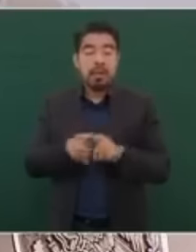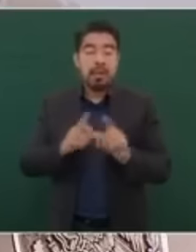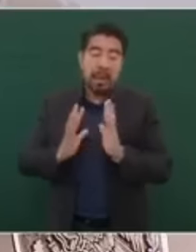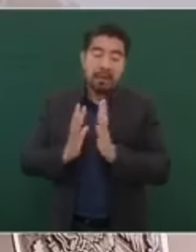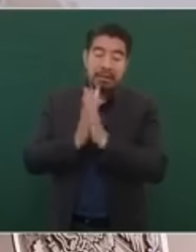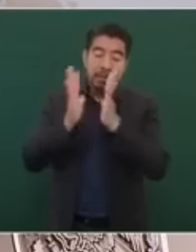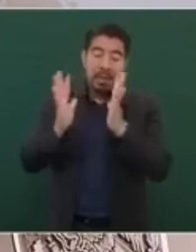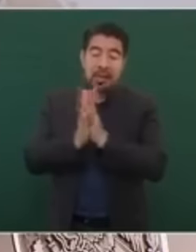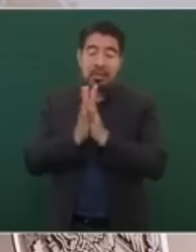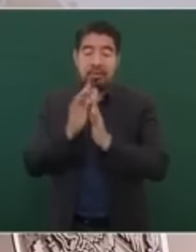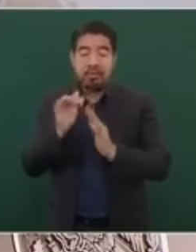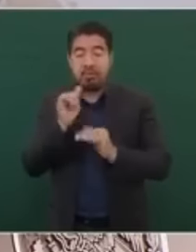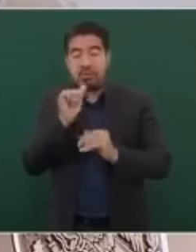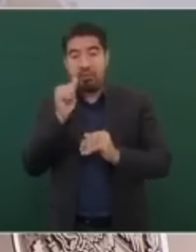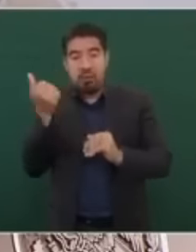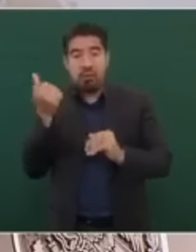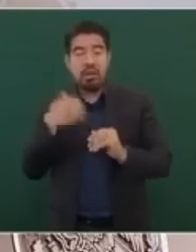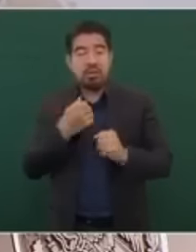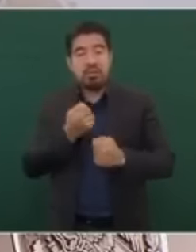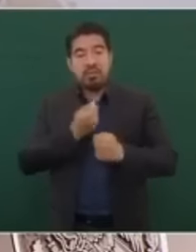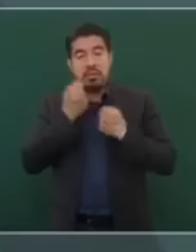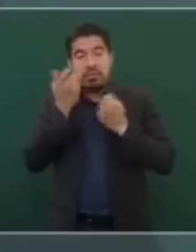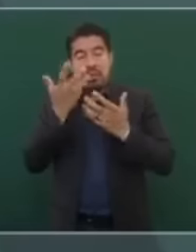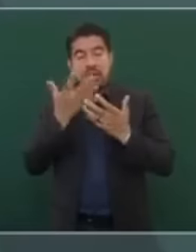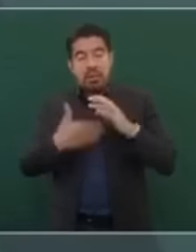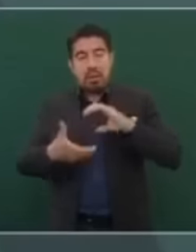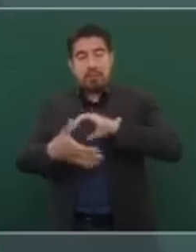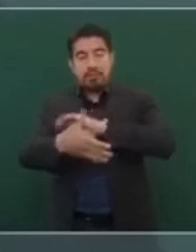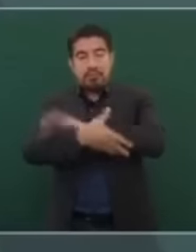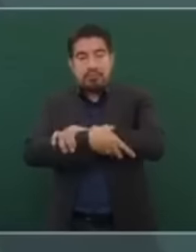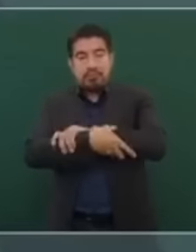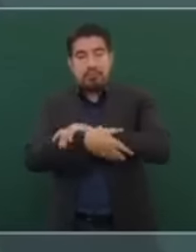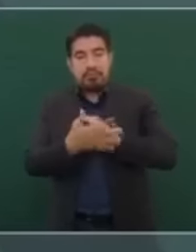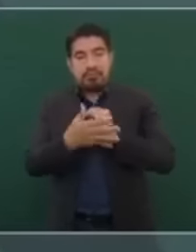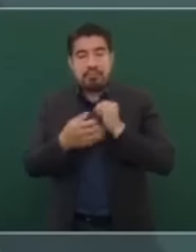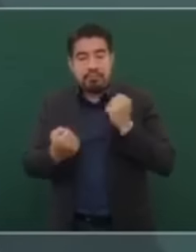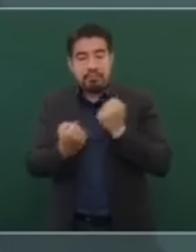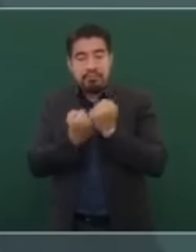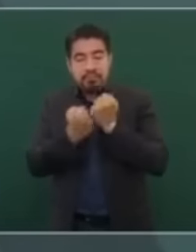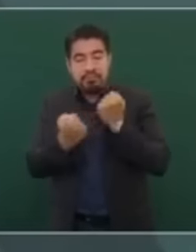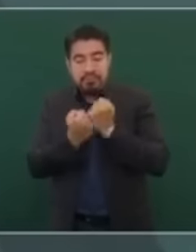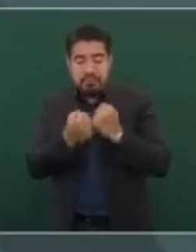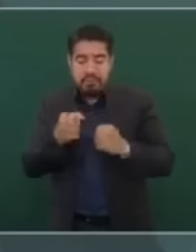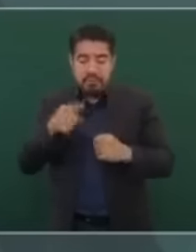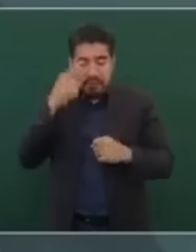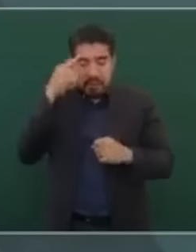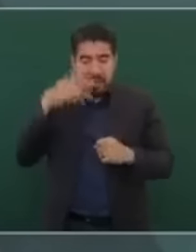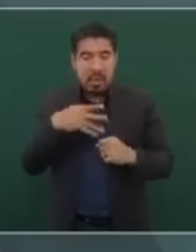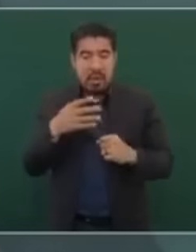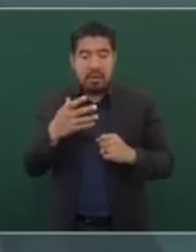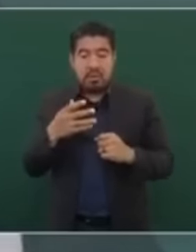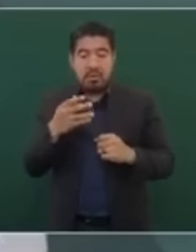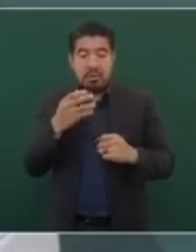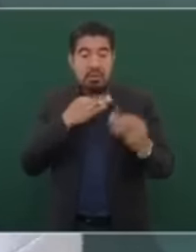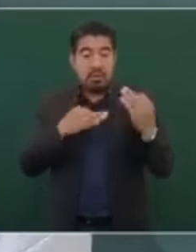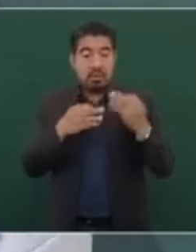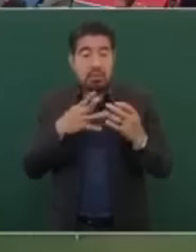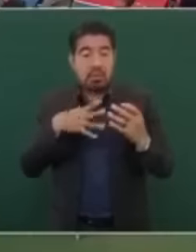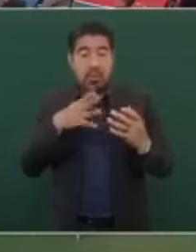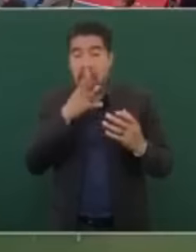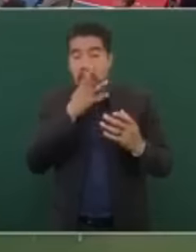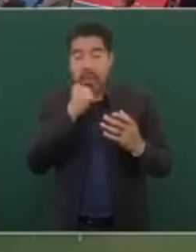participaron con su solidaridad. Lo cierto es que no se puede llevar a cabo